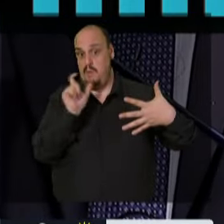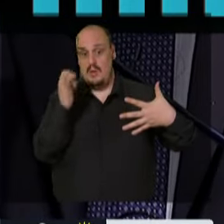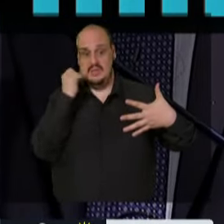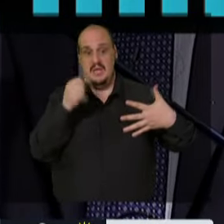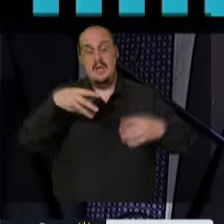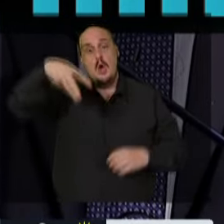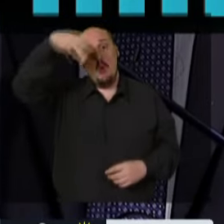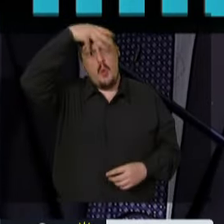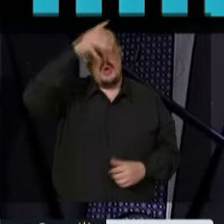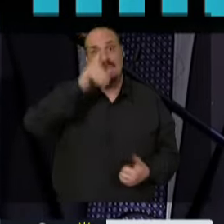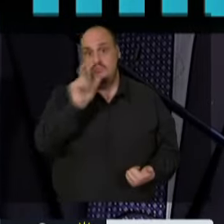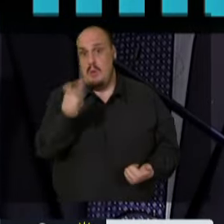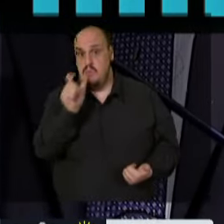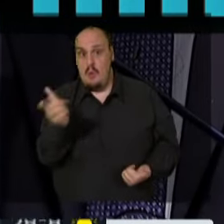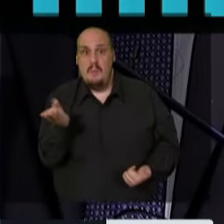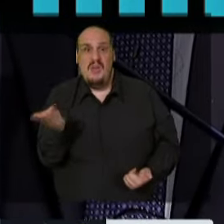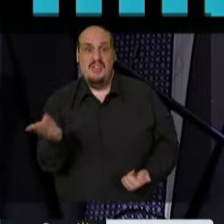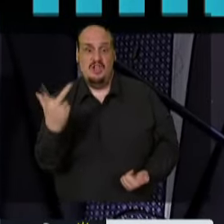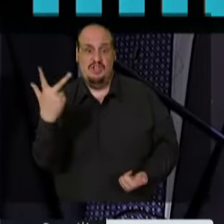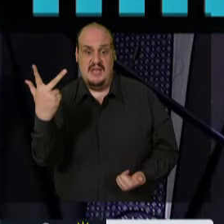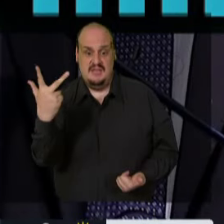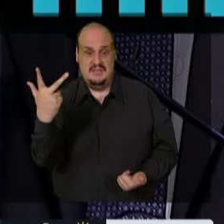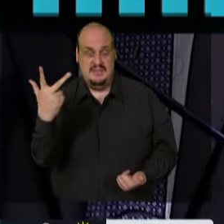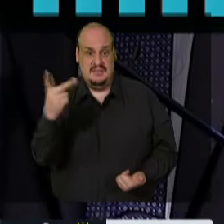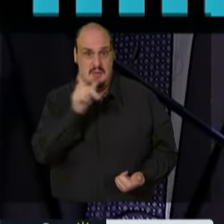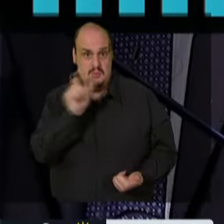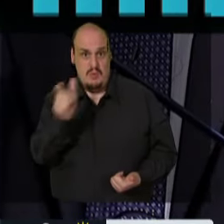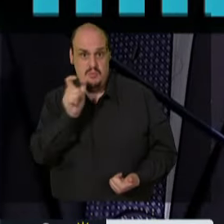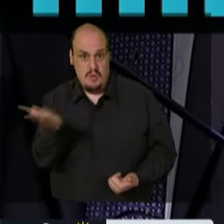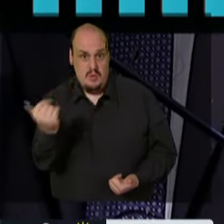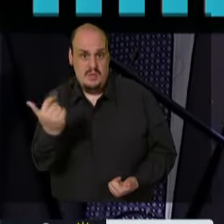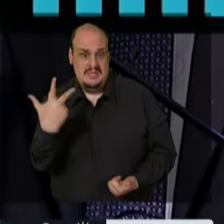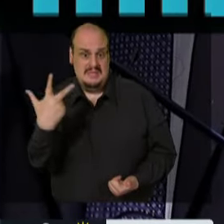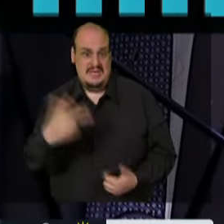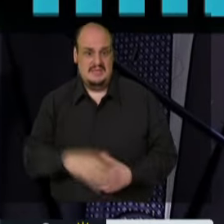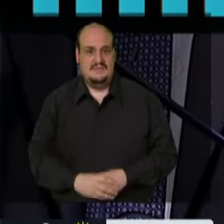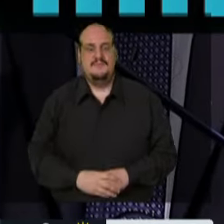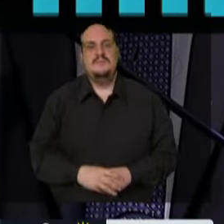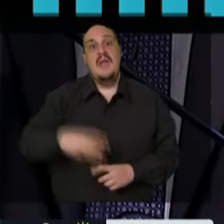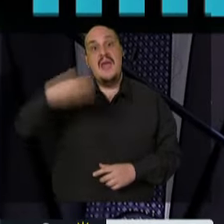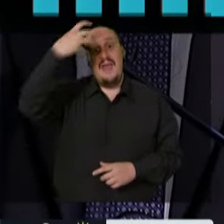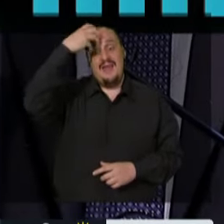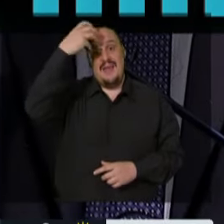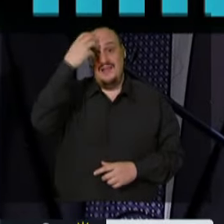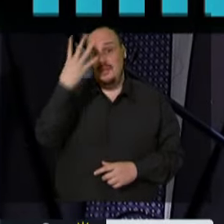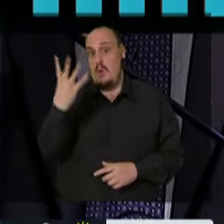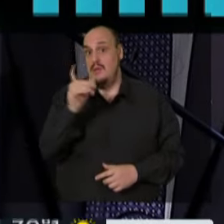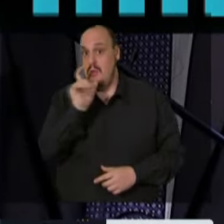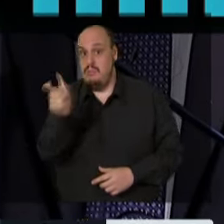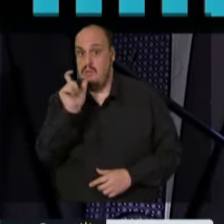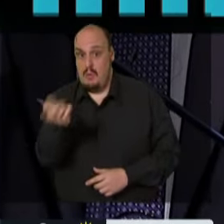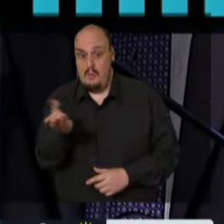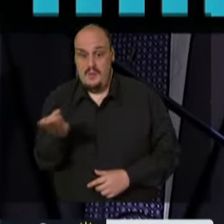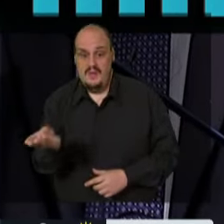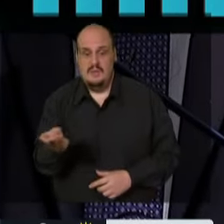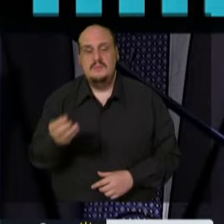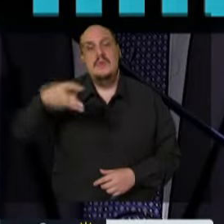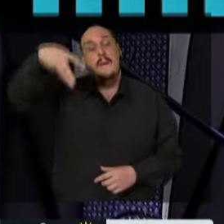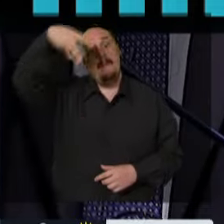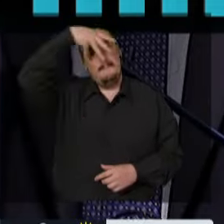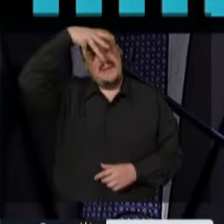Patricia Bullrich, 3. Utilizó 3 derechos a réplica. 4. Juan Schiaretti. Javier